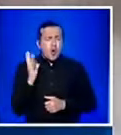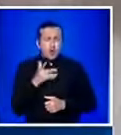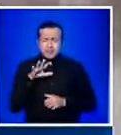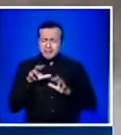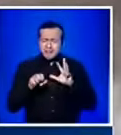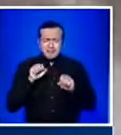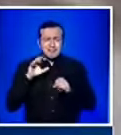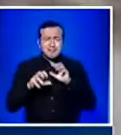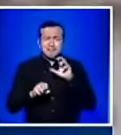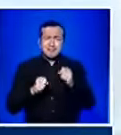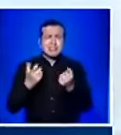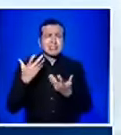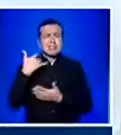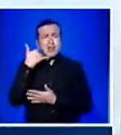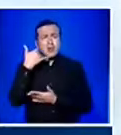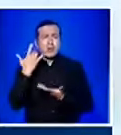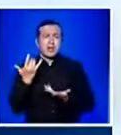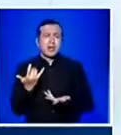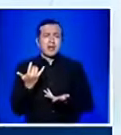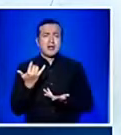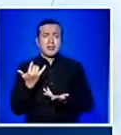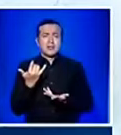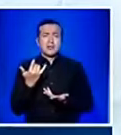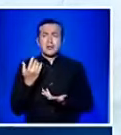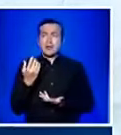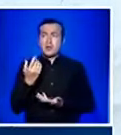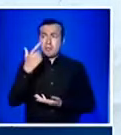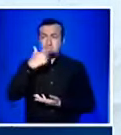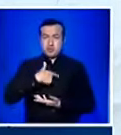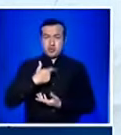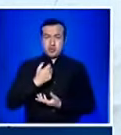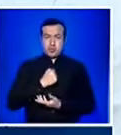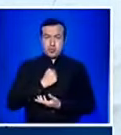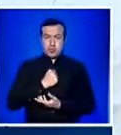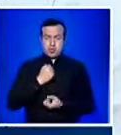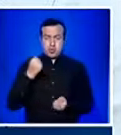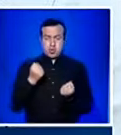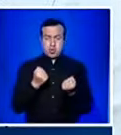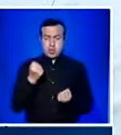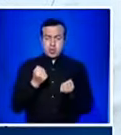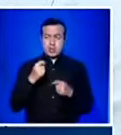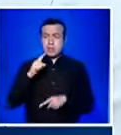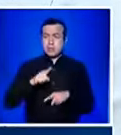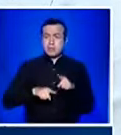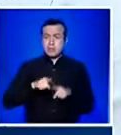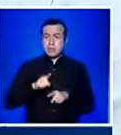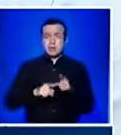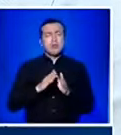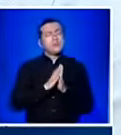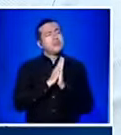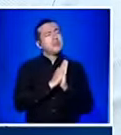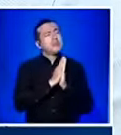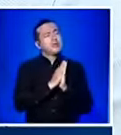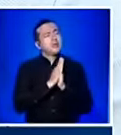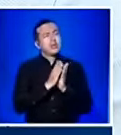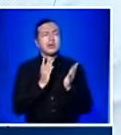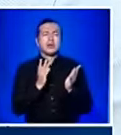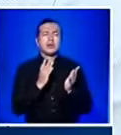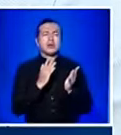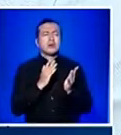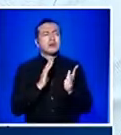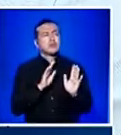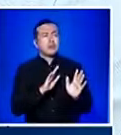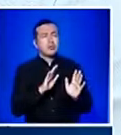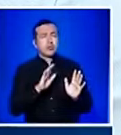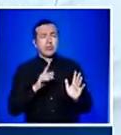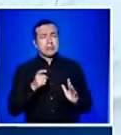pertenencias, celulares, y el chico dueño del carro, amigo de mi hija, les había rogado a los delincuentes que no